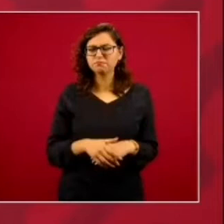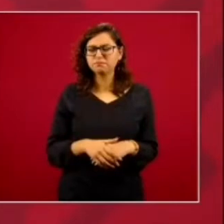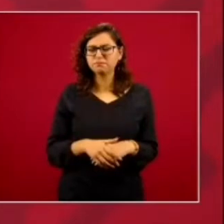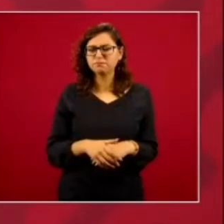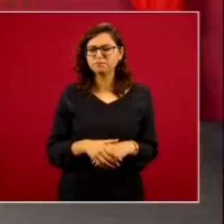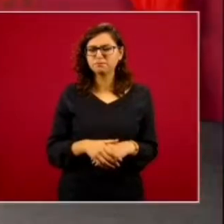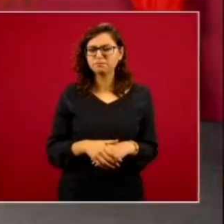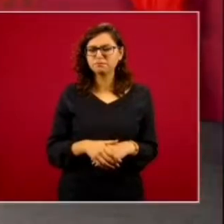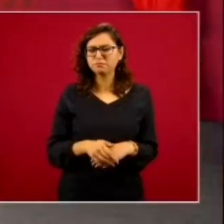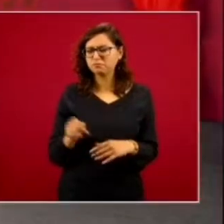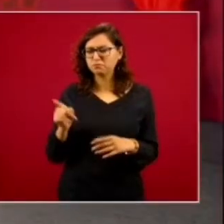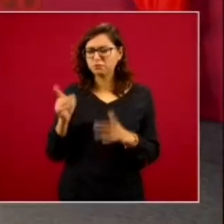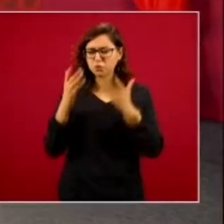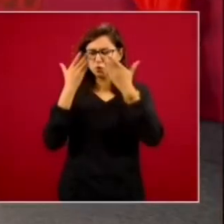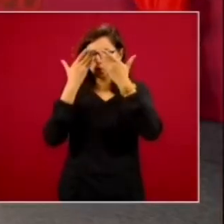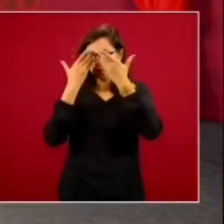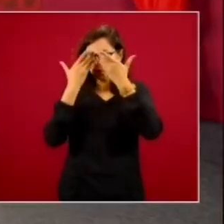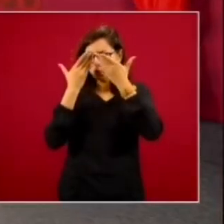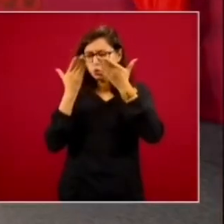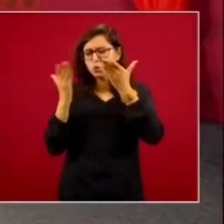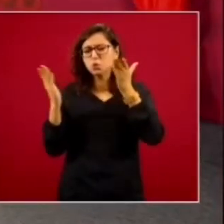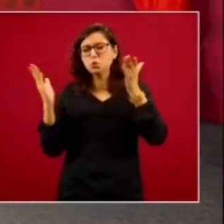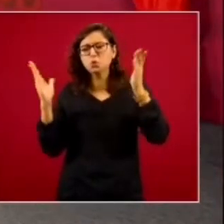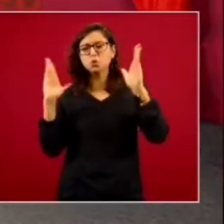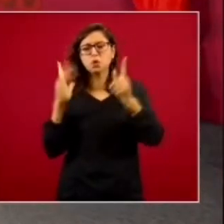un liberal